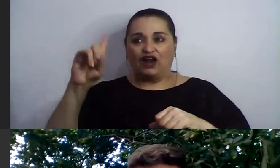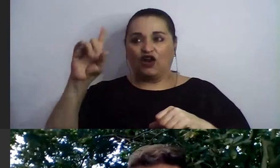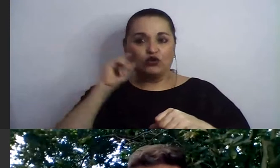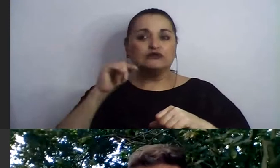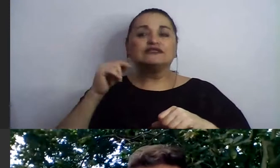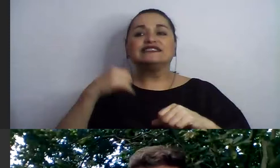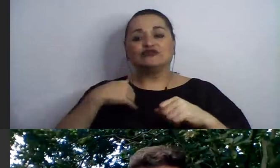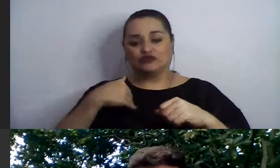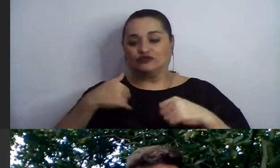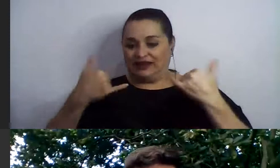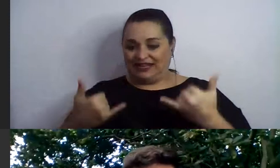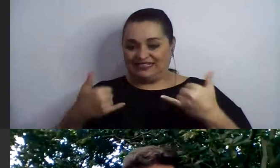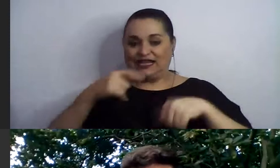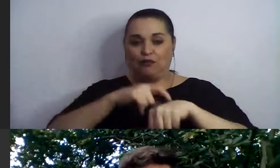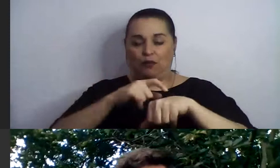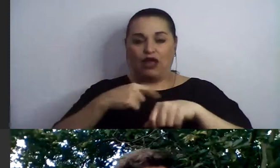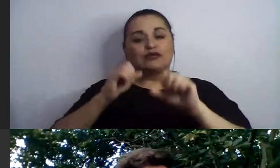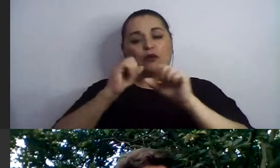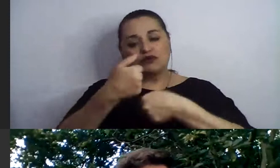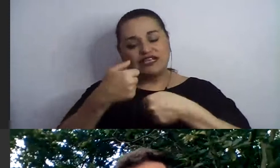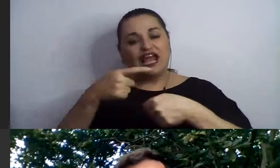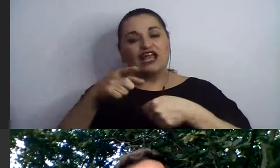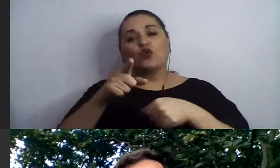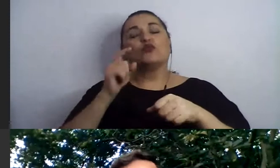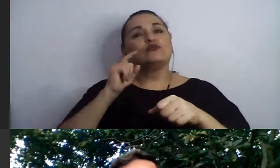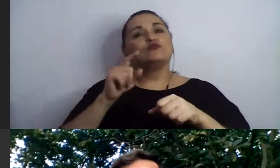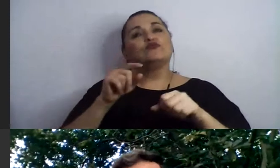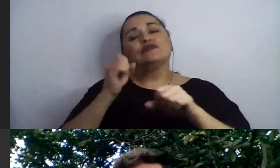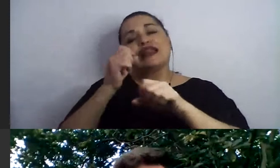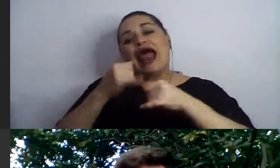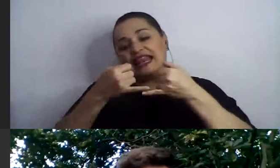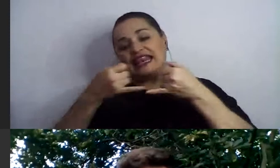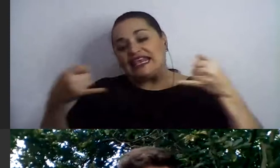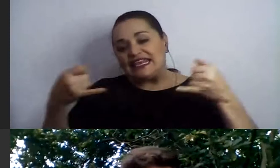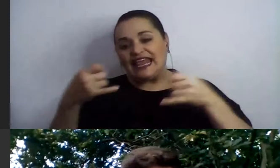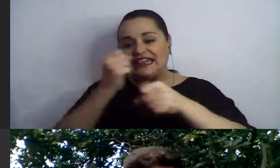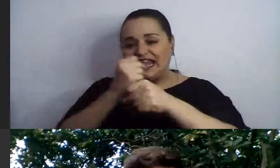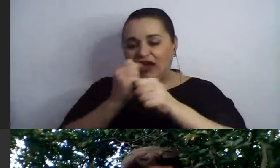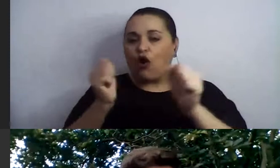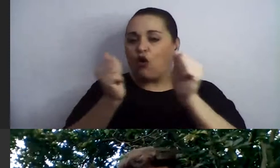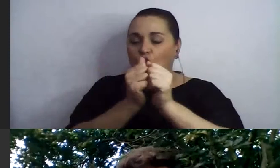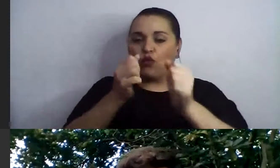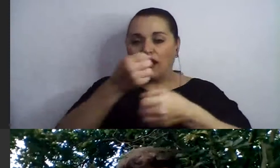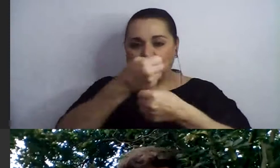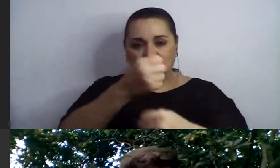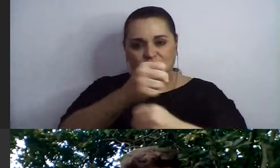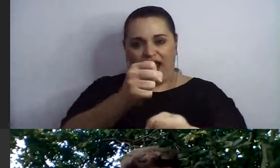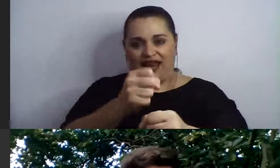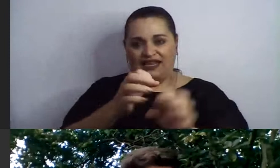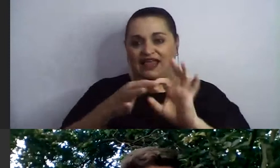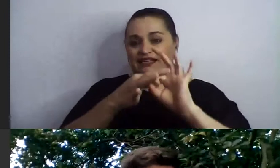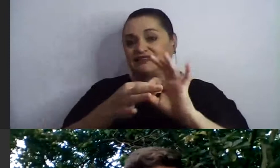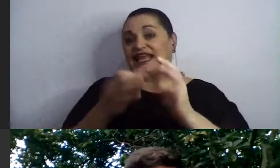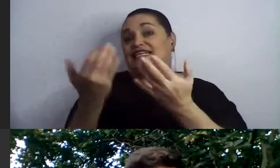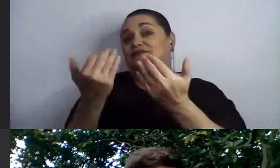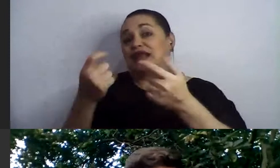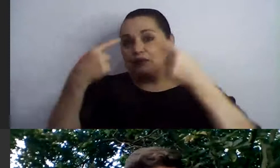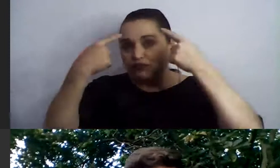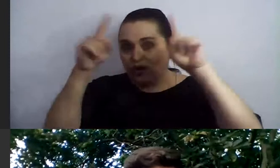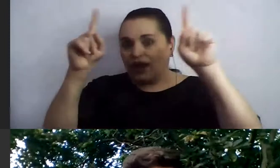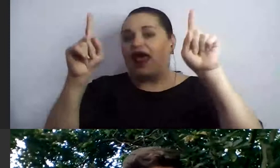valorando justamente hacer una línea de trabajo con gobiernos locales que tiene que ver por un lado con esperamos lograrlo es algo que